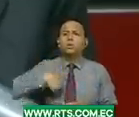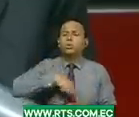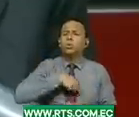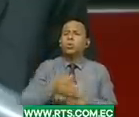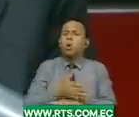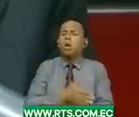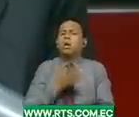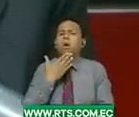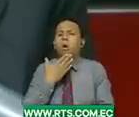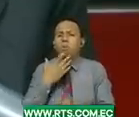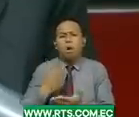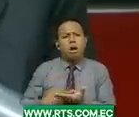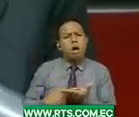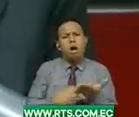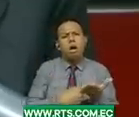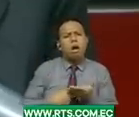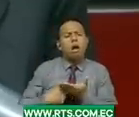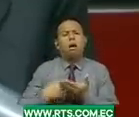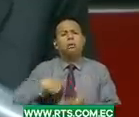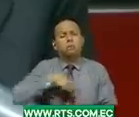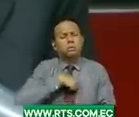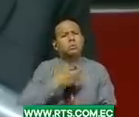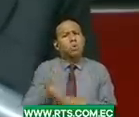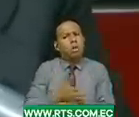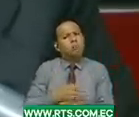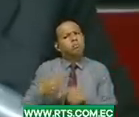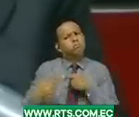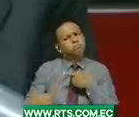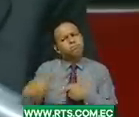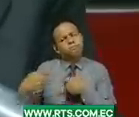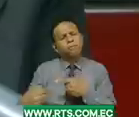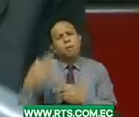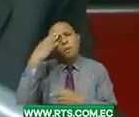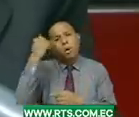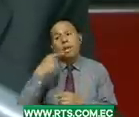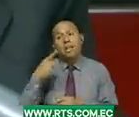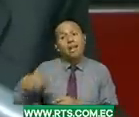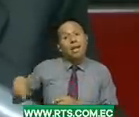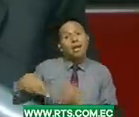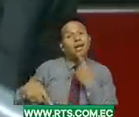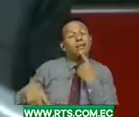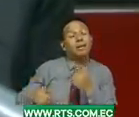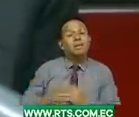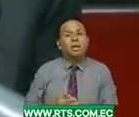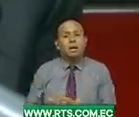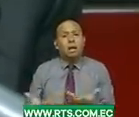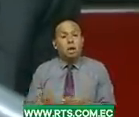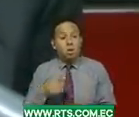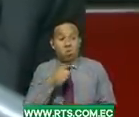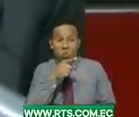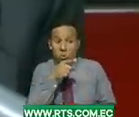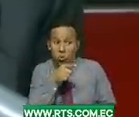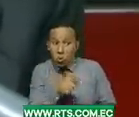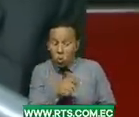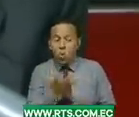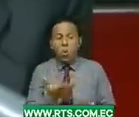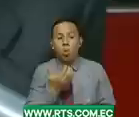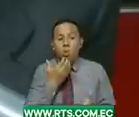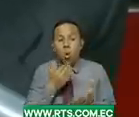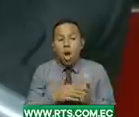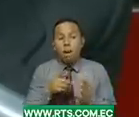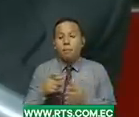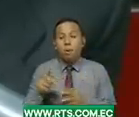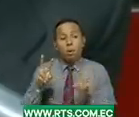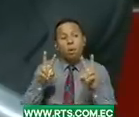hemos venido discutiendo, hemos venido peleando, porque el instante que dicen en que si tú mencionas algo que